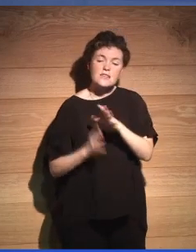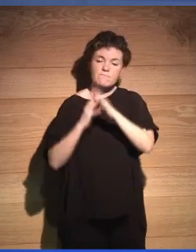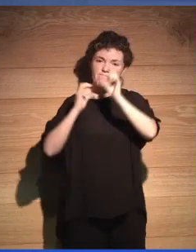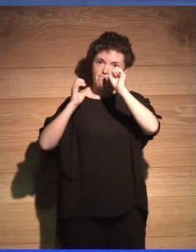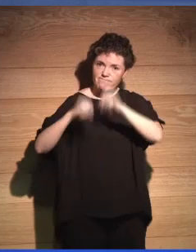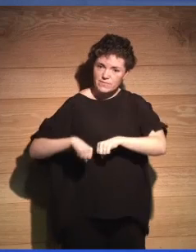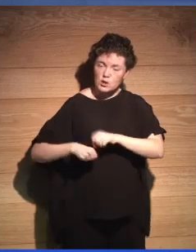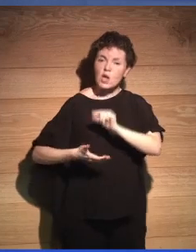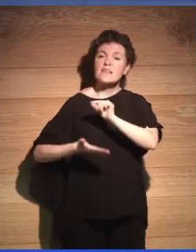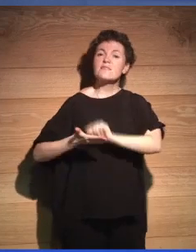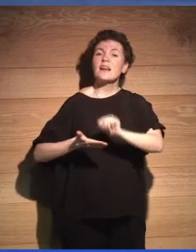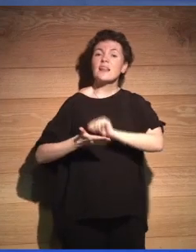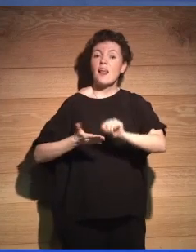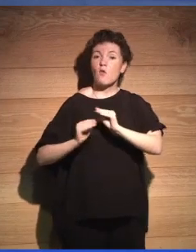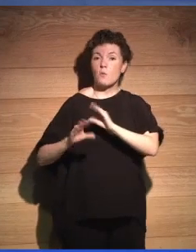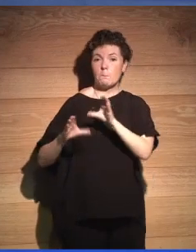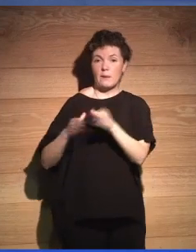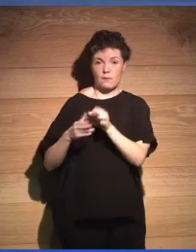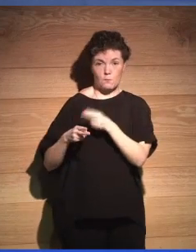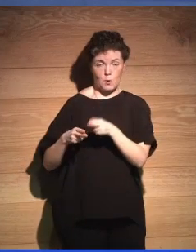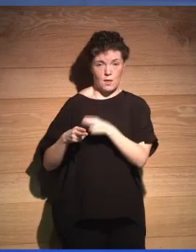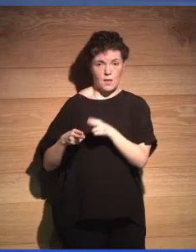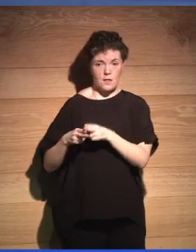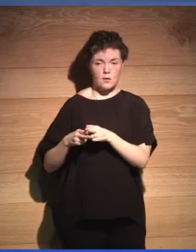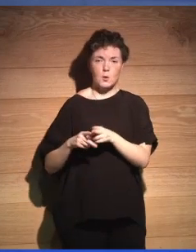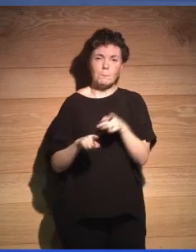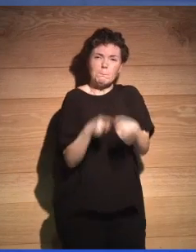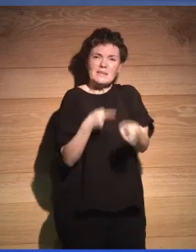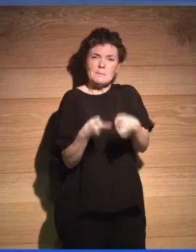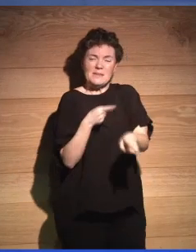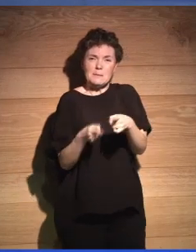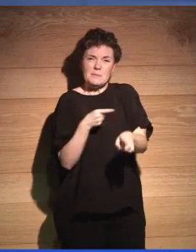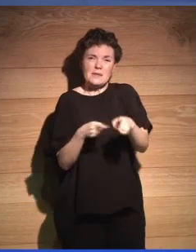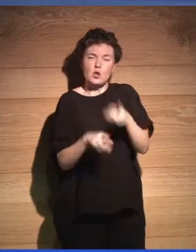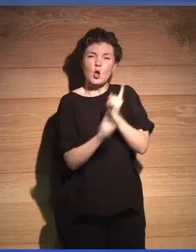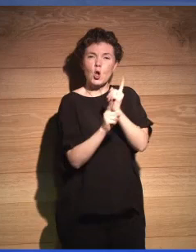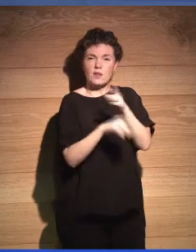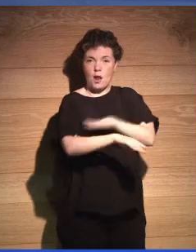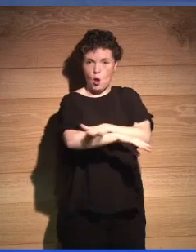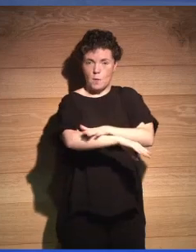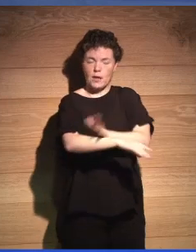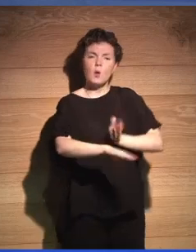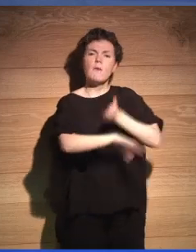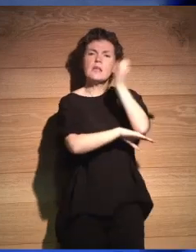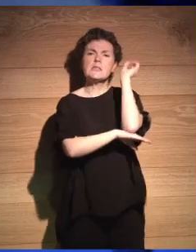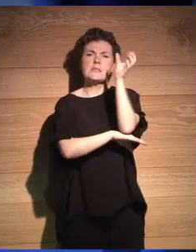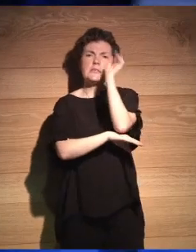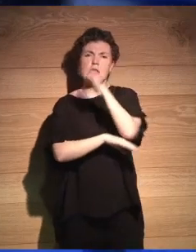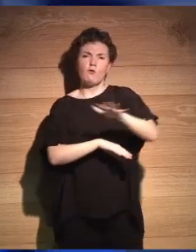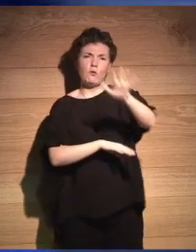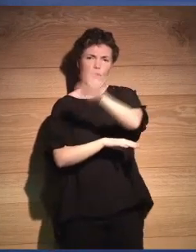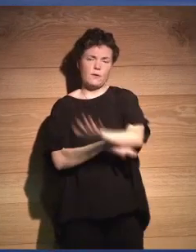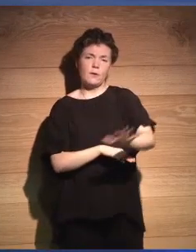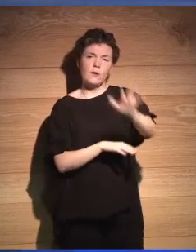el secretariado del partido a provocar al gobierno. Dio varias charlas en una